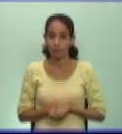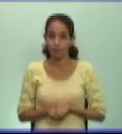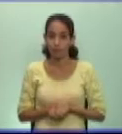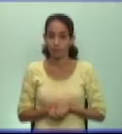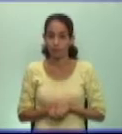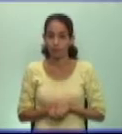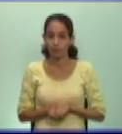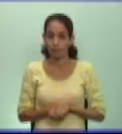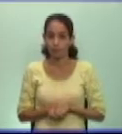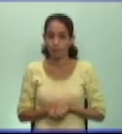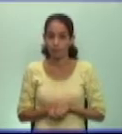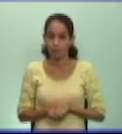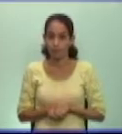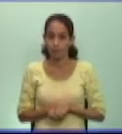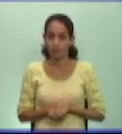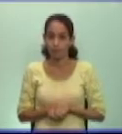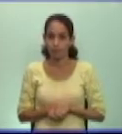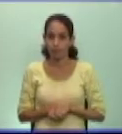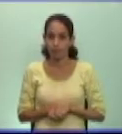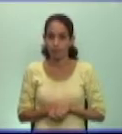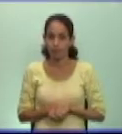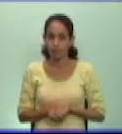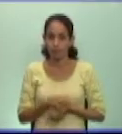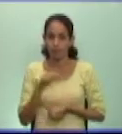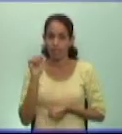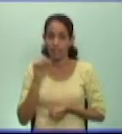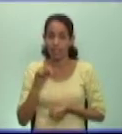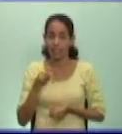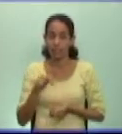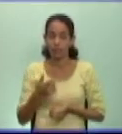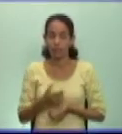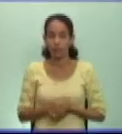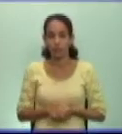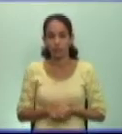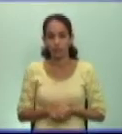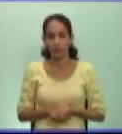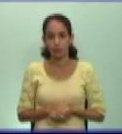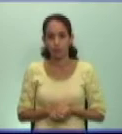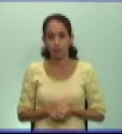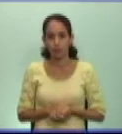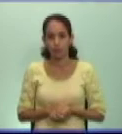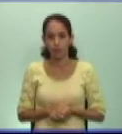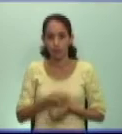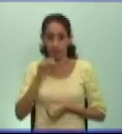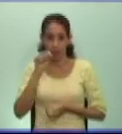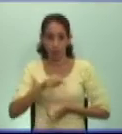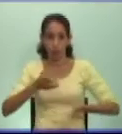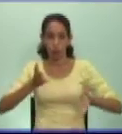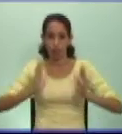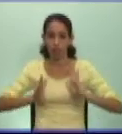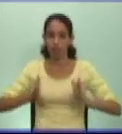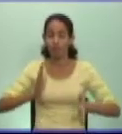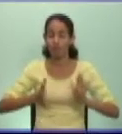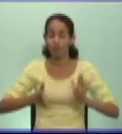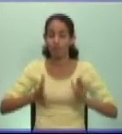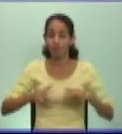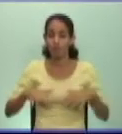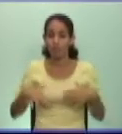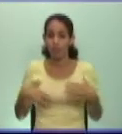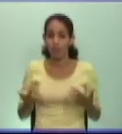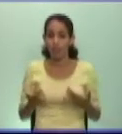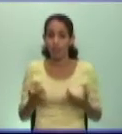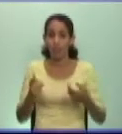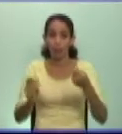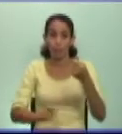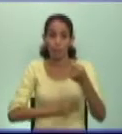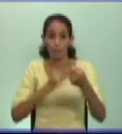esos gobiernos que muchos representaban esos intereses. Por lo tanto, es una etapa que en el medio de una guerra donde